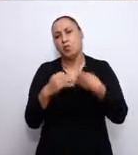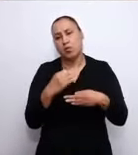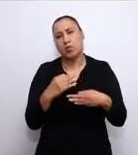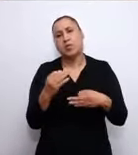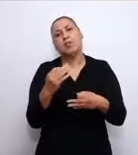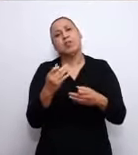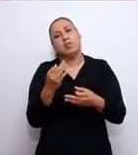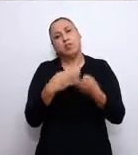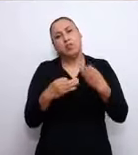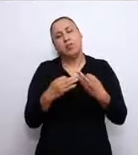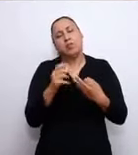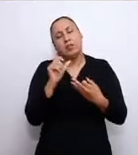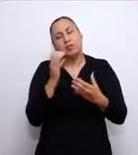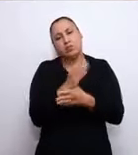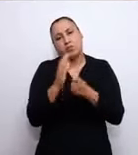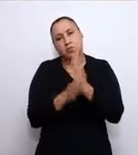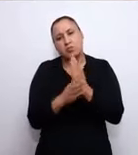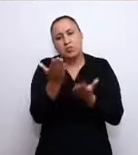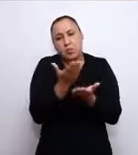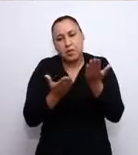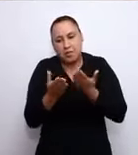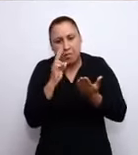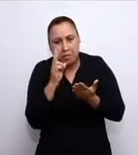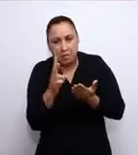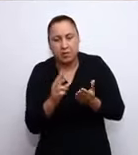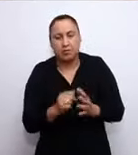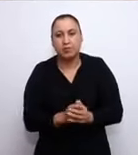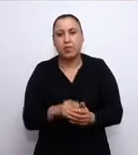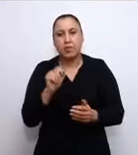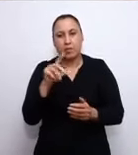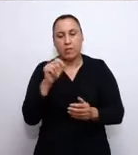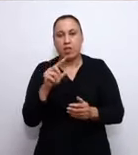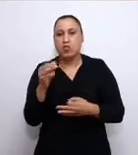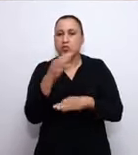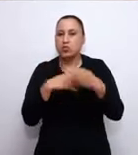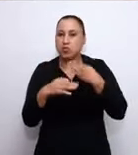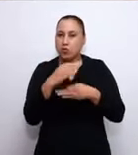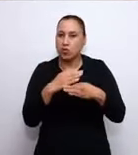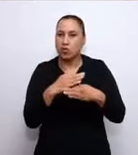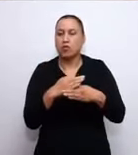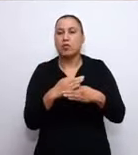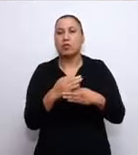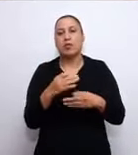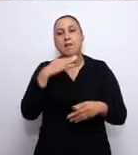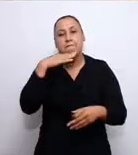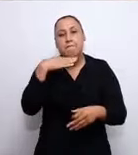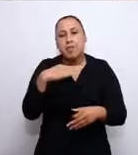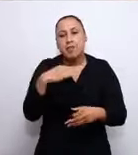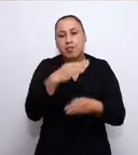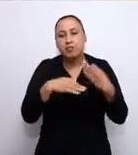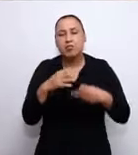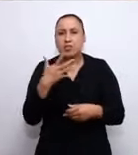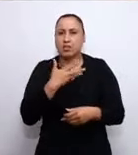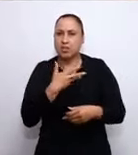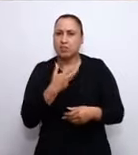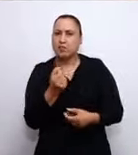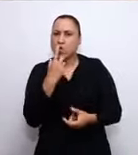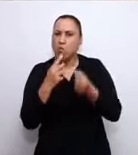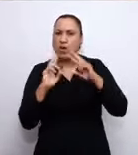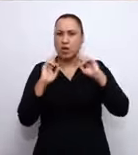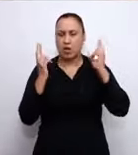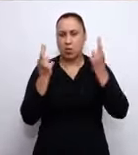en cuanto al punto 2 la reprogramación o cancelación de eventos públicos y privados la petición es reprogramar